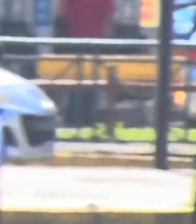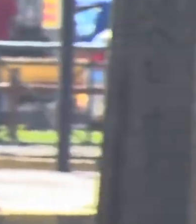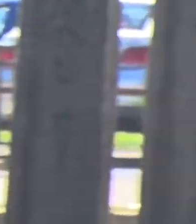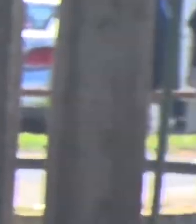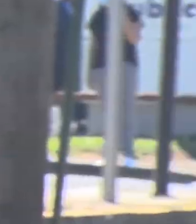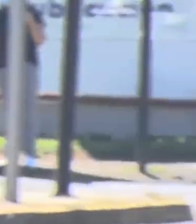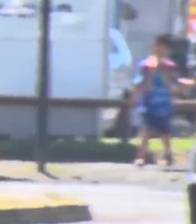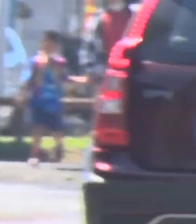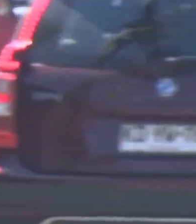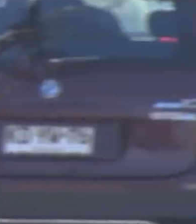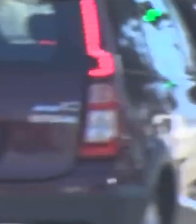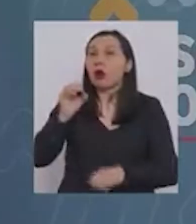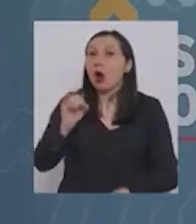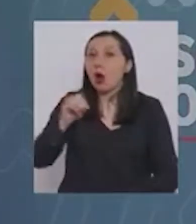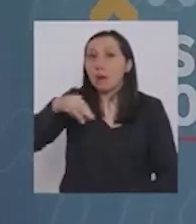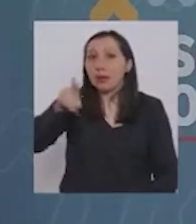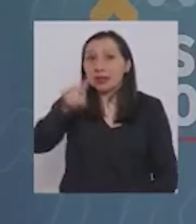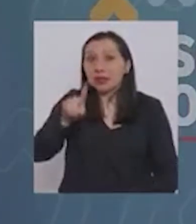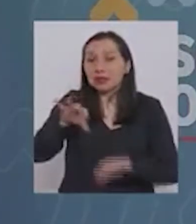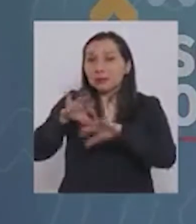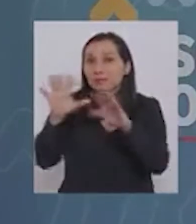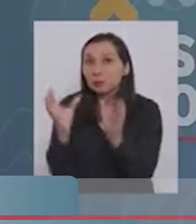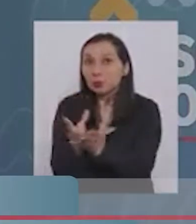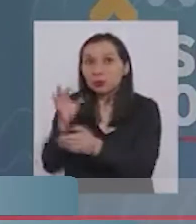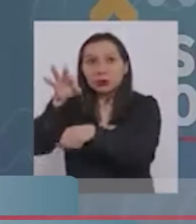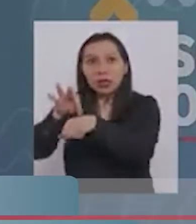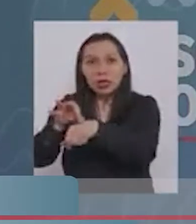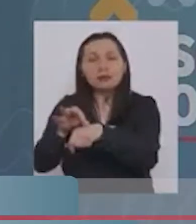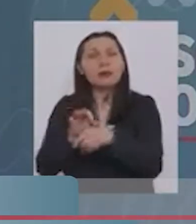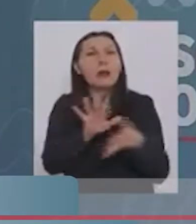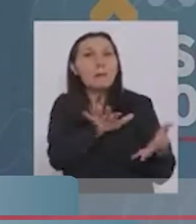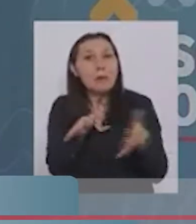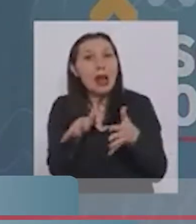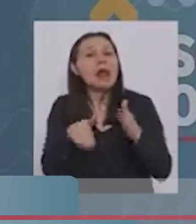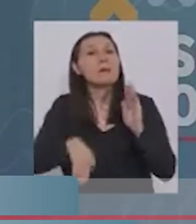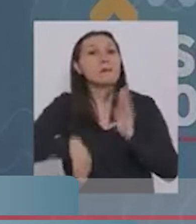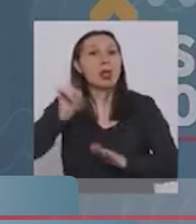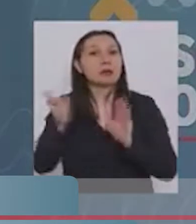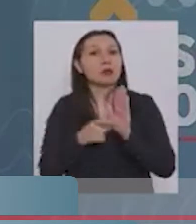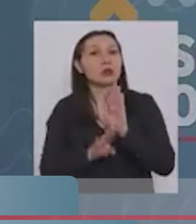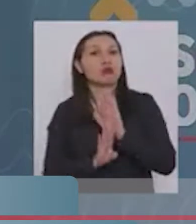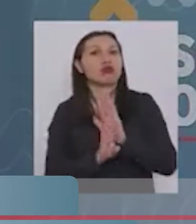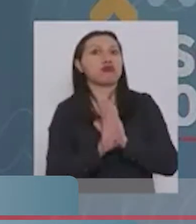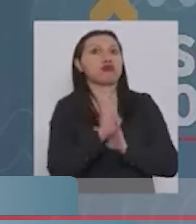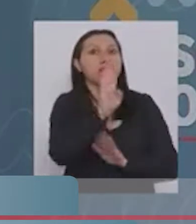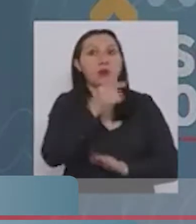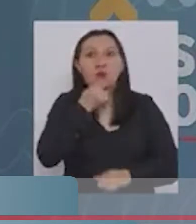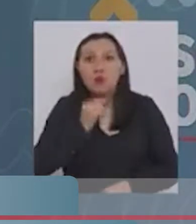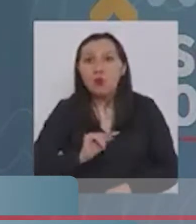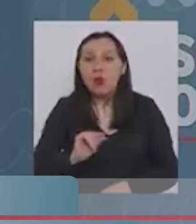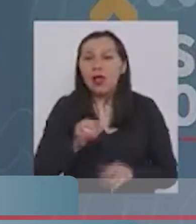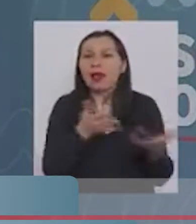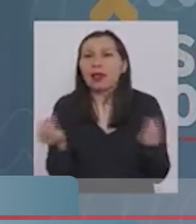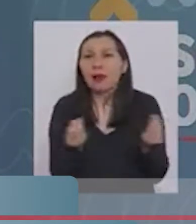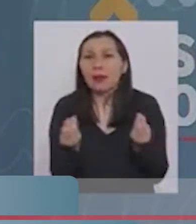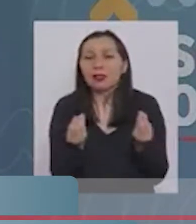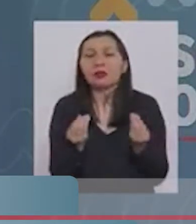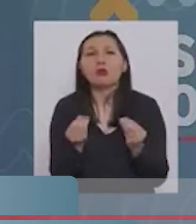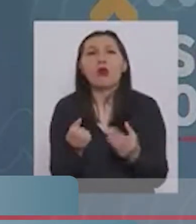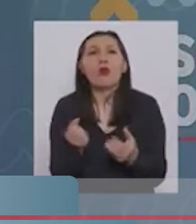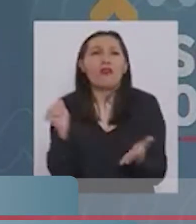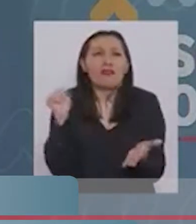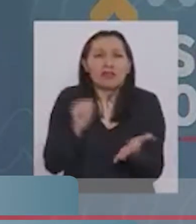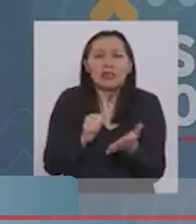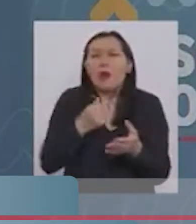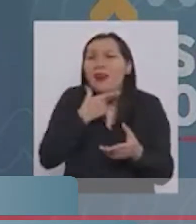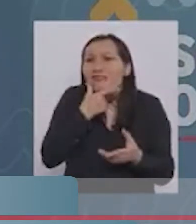advertido la organización mundial de la salud o probablemente será la variante predominante en el corto plazo debido a que es altamente